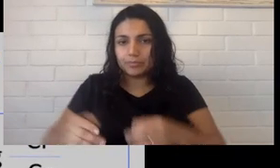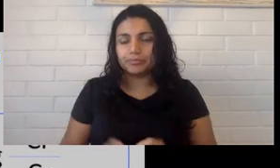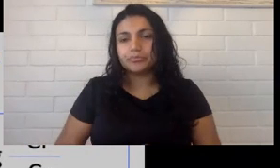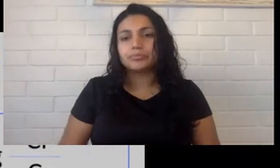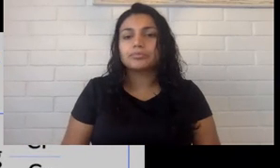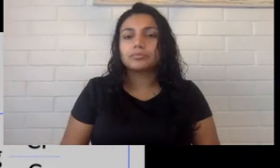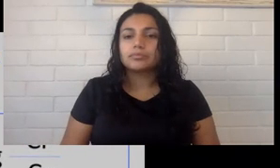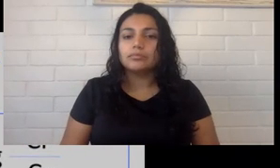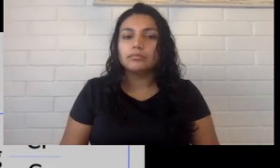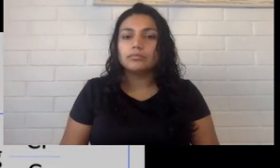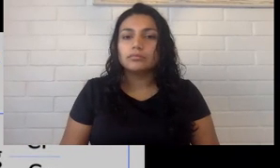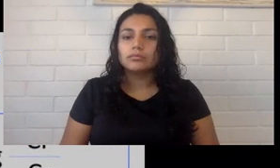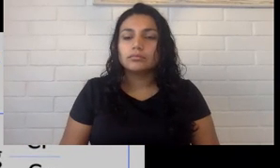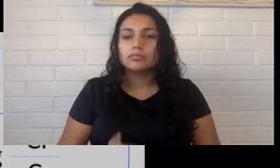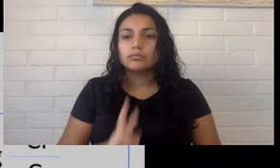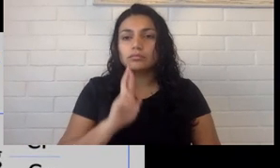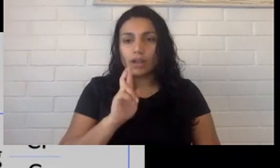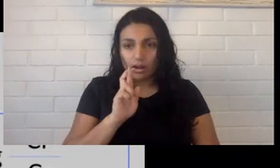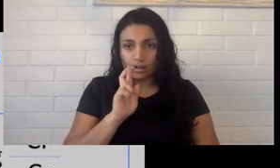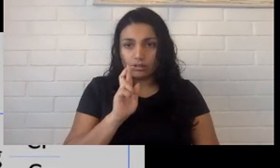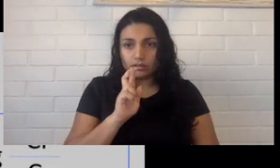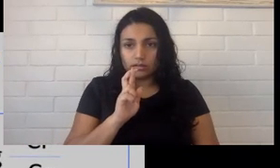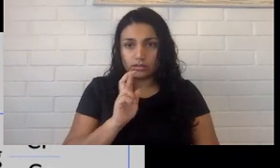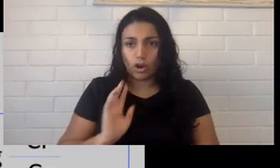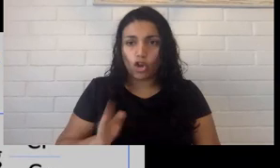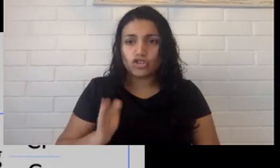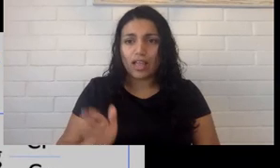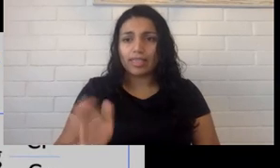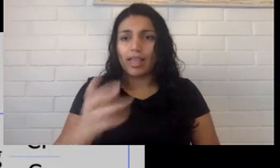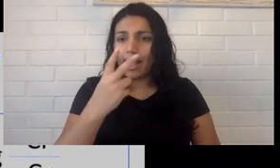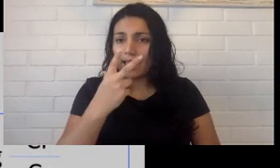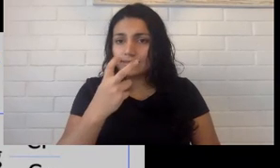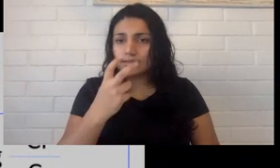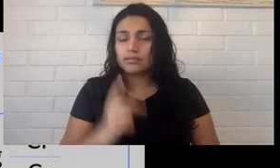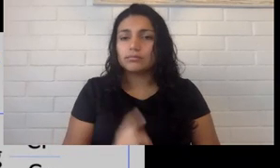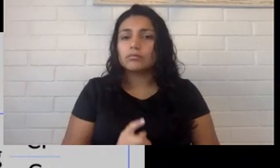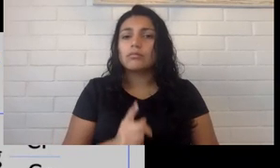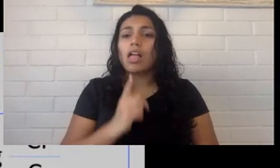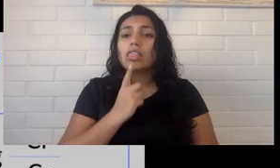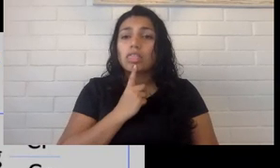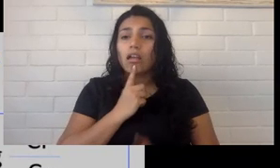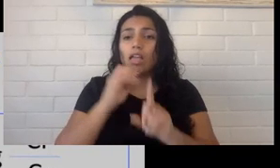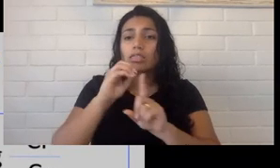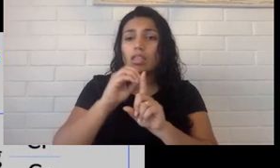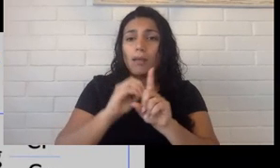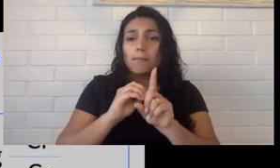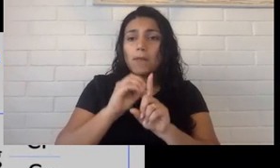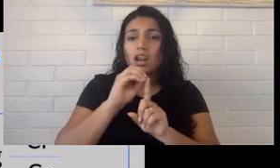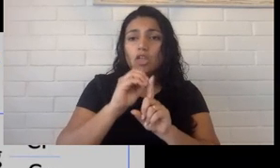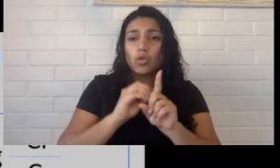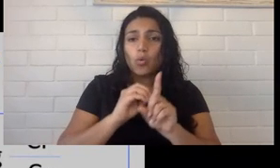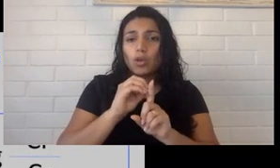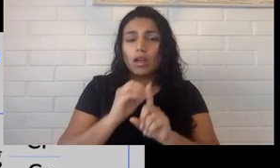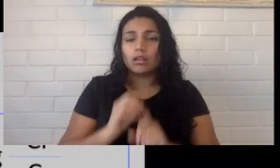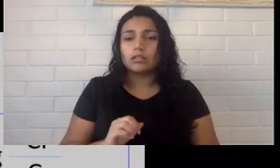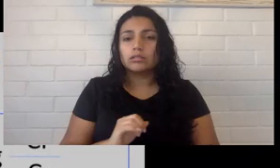acá. R es la constante de los gases, T es la temperatura medida en grados Kelvin, F es